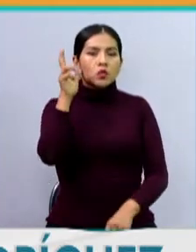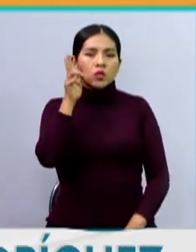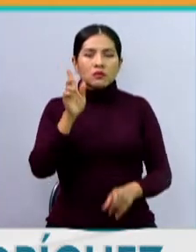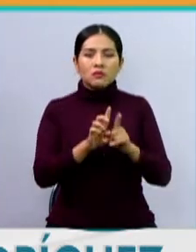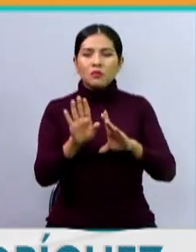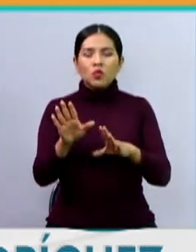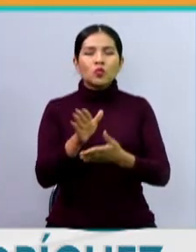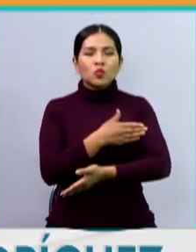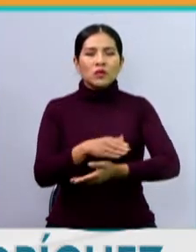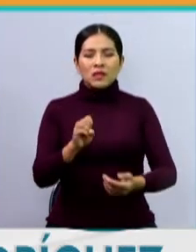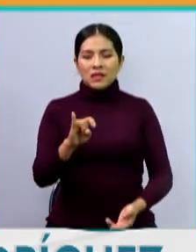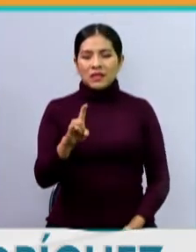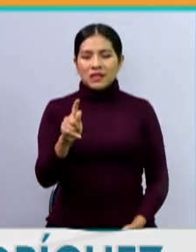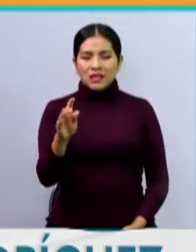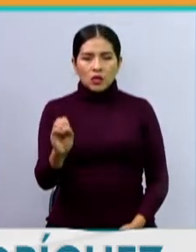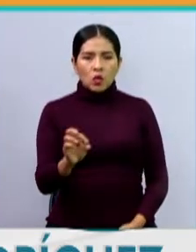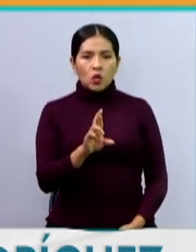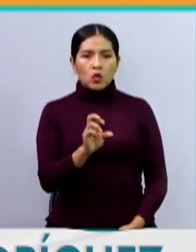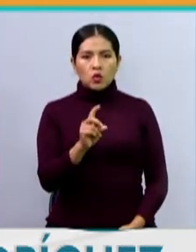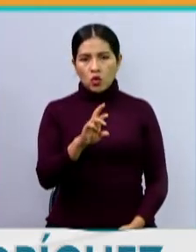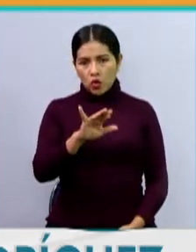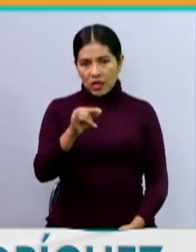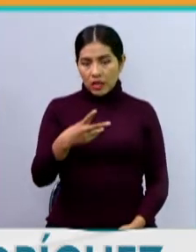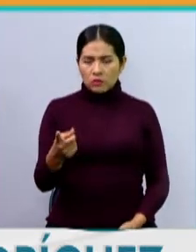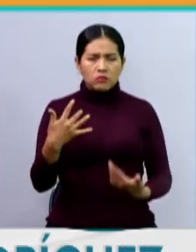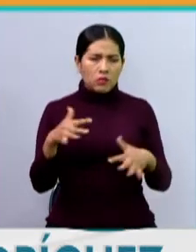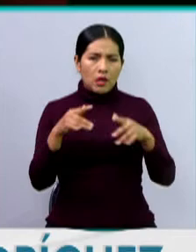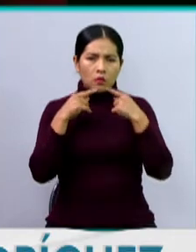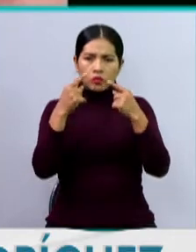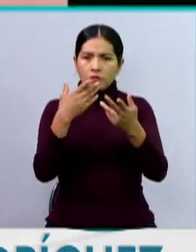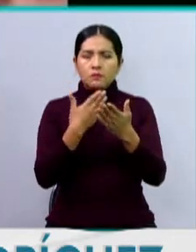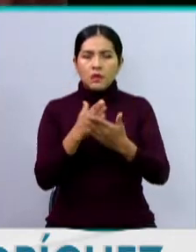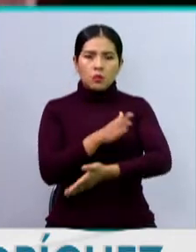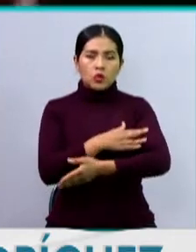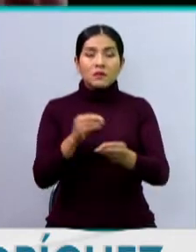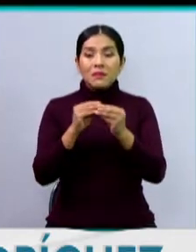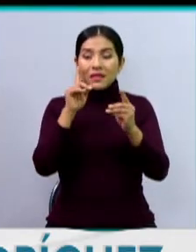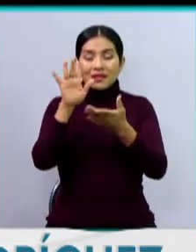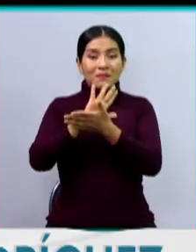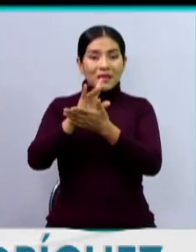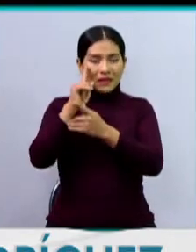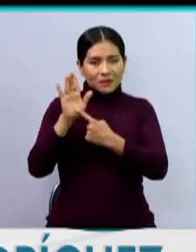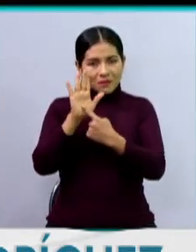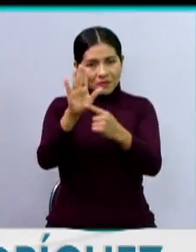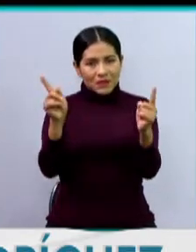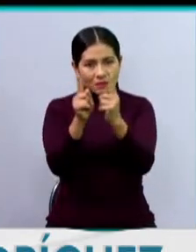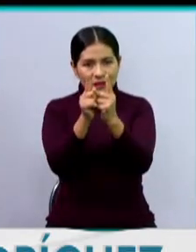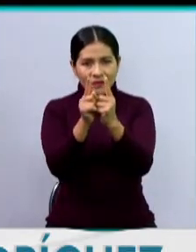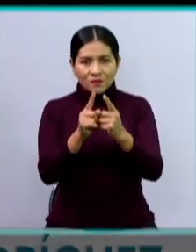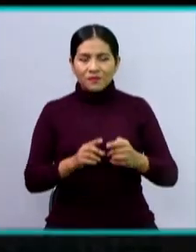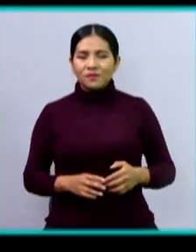Spotify, es genial. Y vamos a mostrarles un poquito del tráiler de esta película. Vamos, producción.